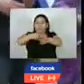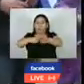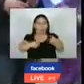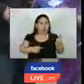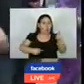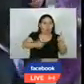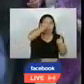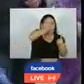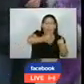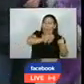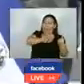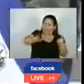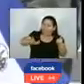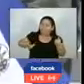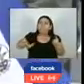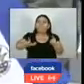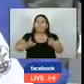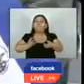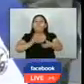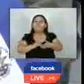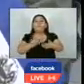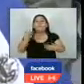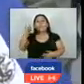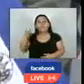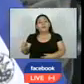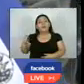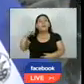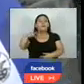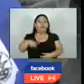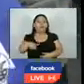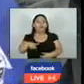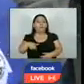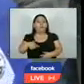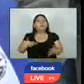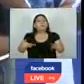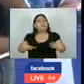son de un solo magistrado. Por eso, este día, con